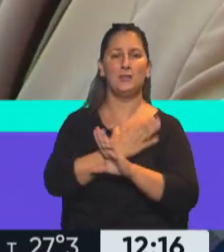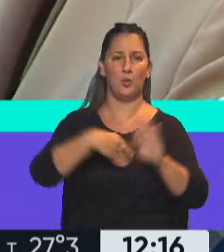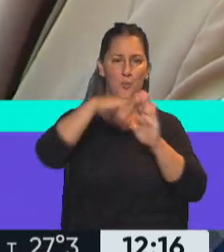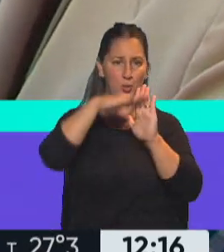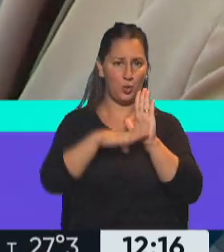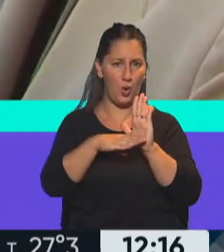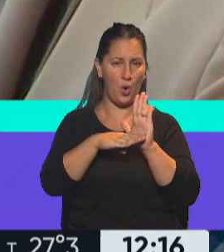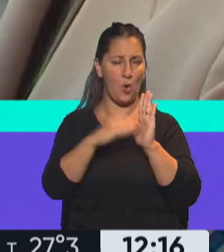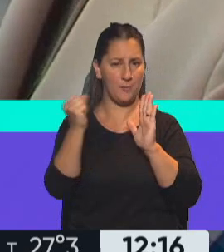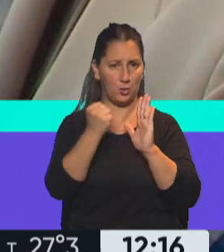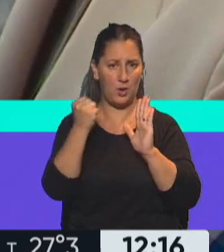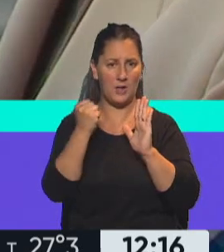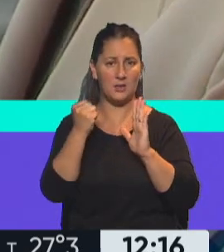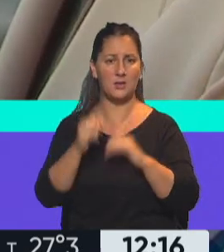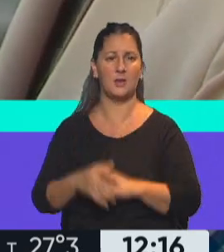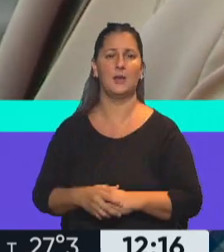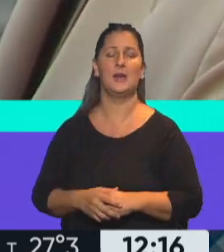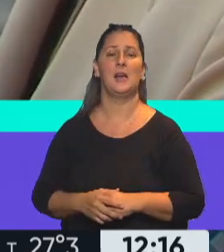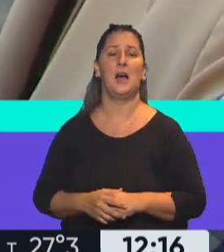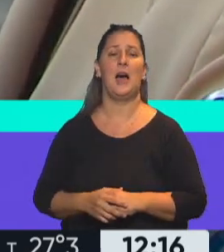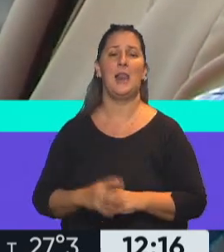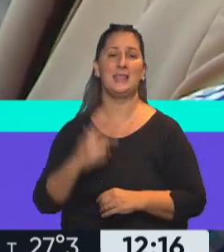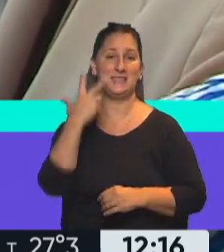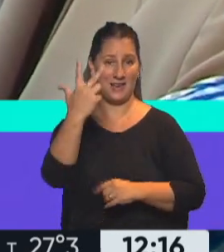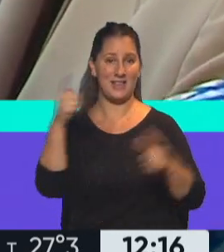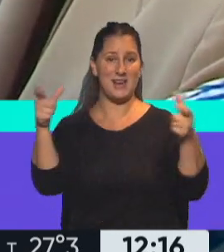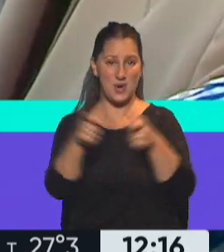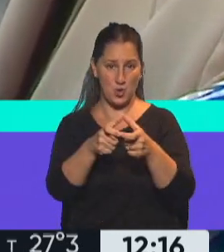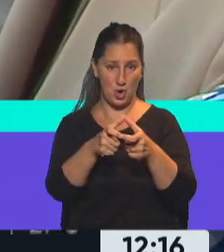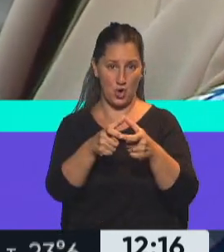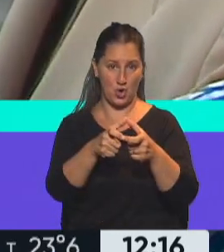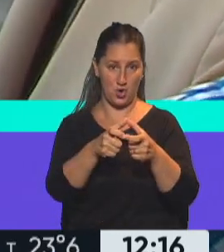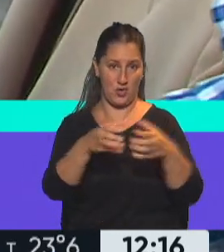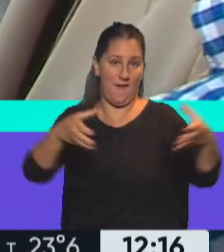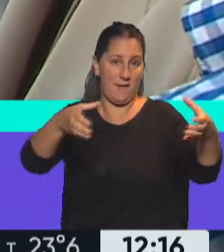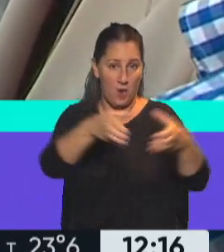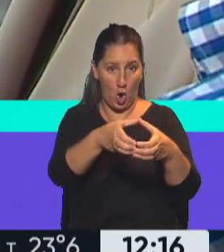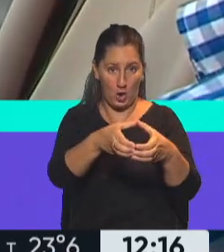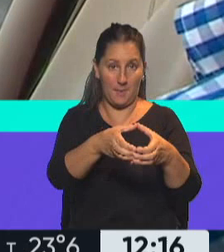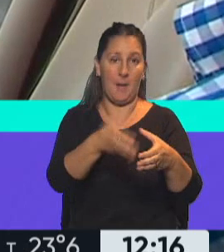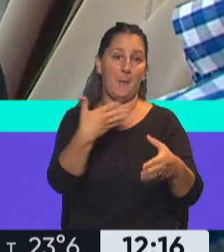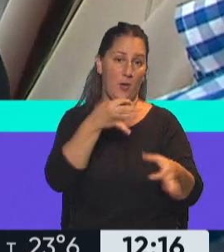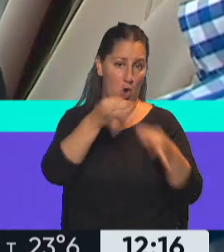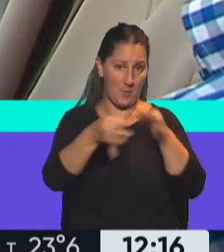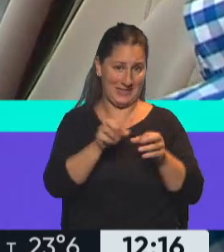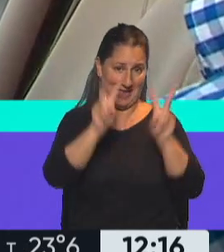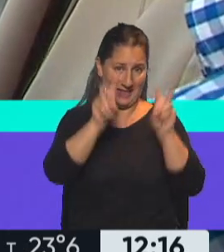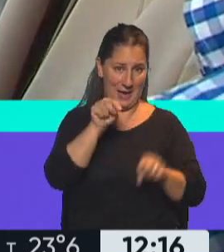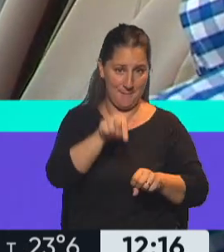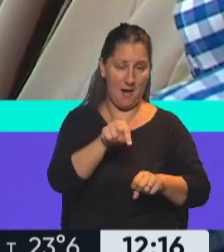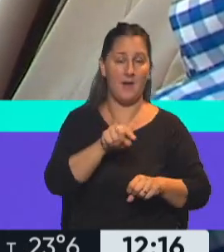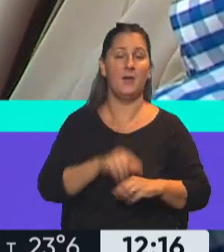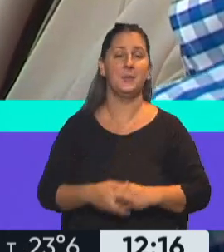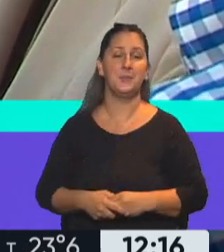en este caso, ¿verdad? Así que nosotros tenemos a las 13 horas reunión de bloque para poder charlar sobre el tema. Nosotros teníamos